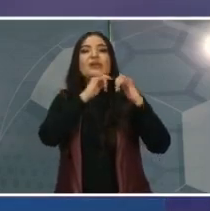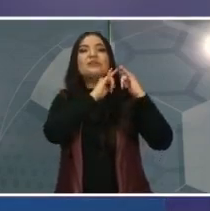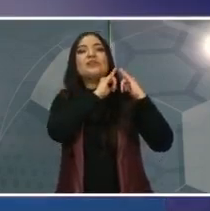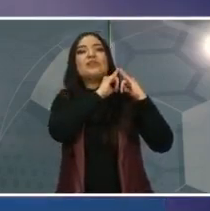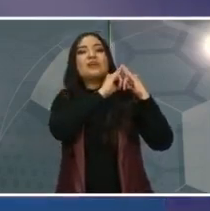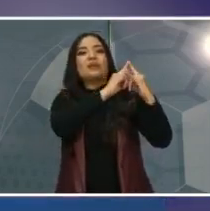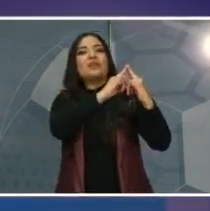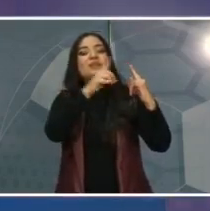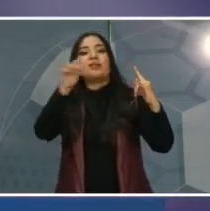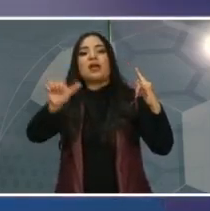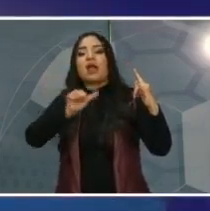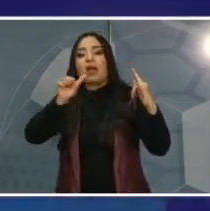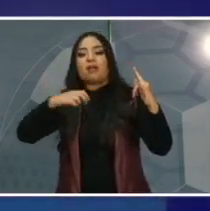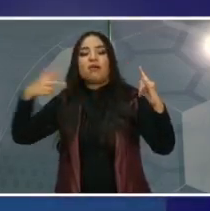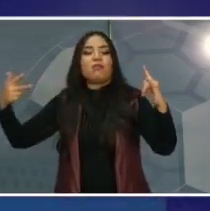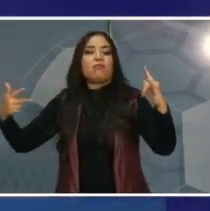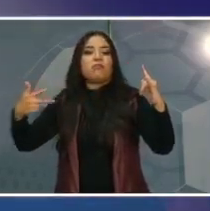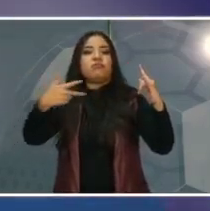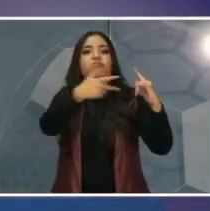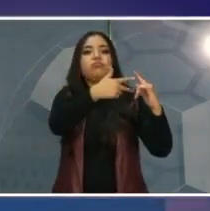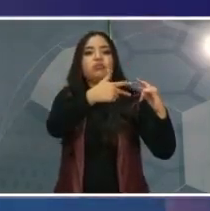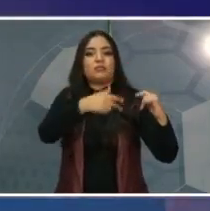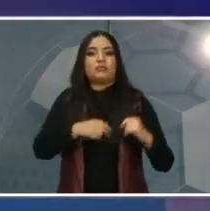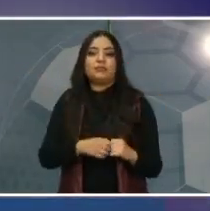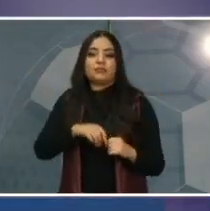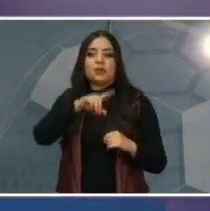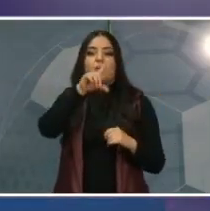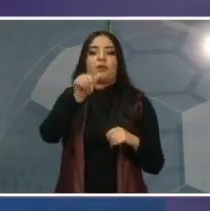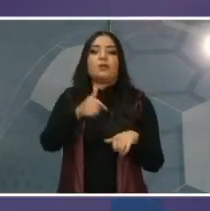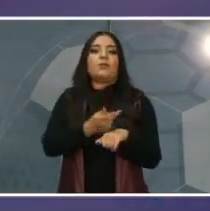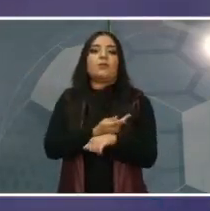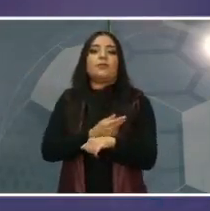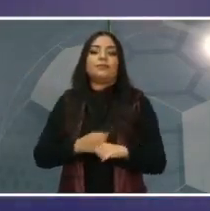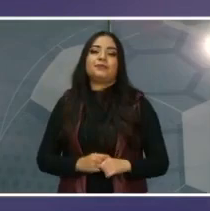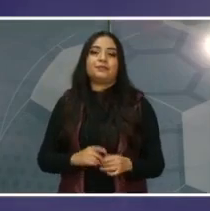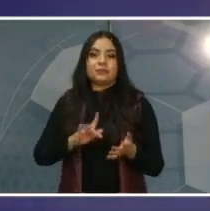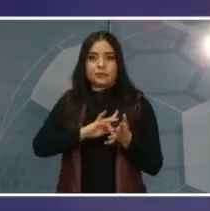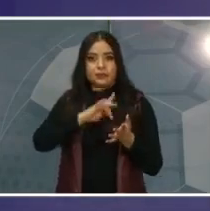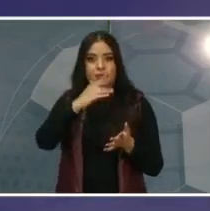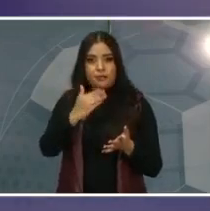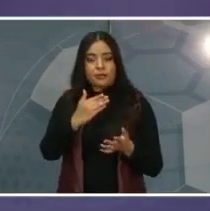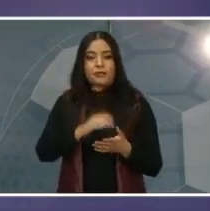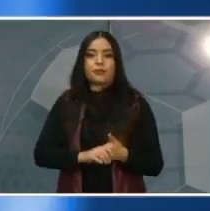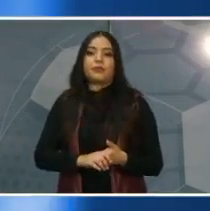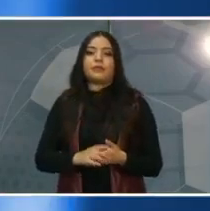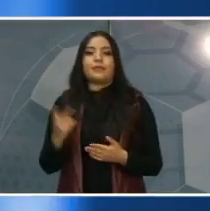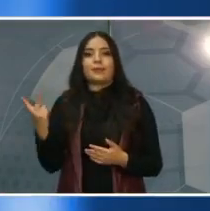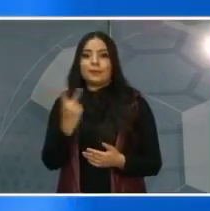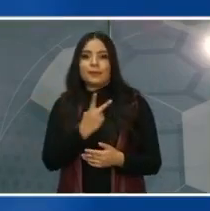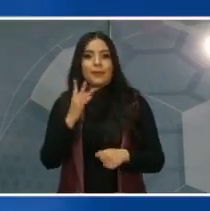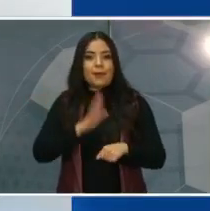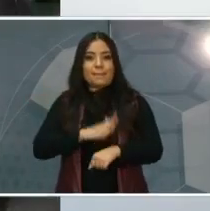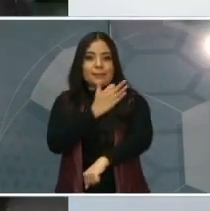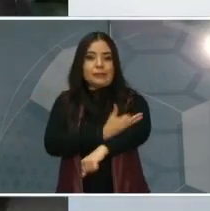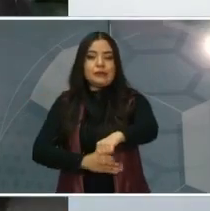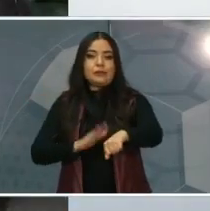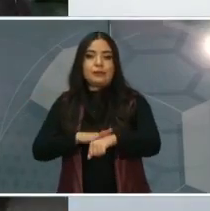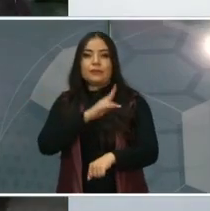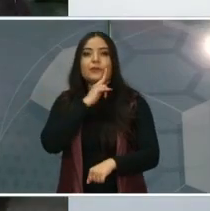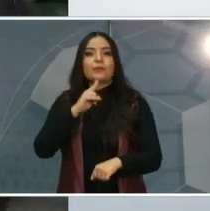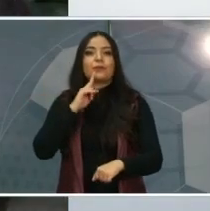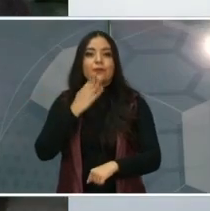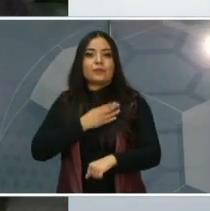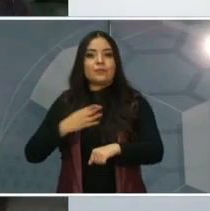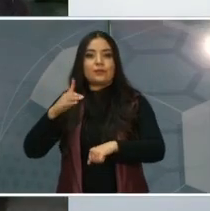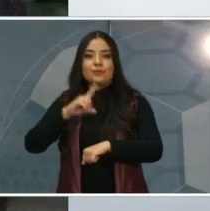la crónica de lo que se desencadenó luego de este percance gracias gracias rolando regresamos con ustedes más adelante buenos días